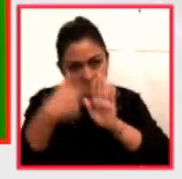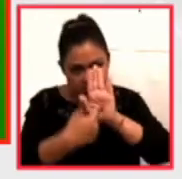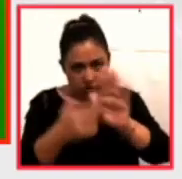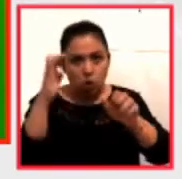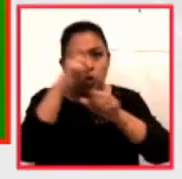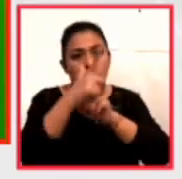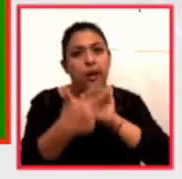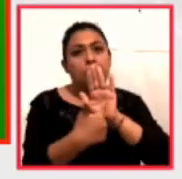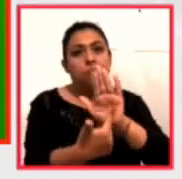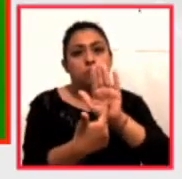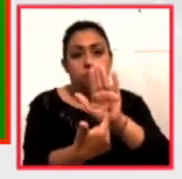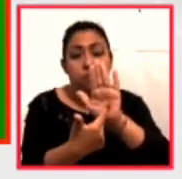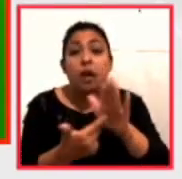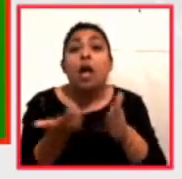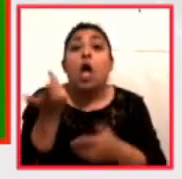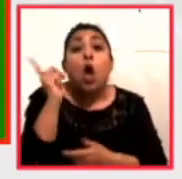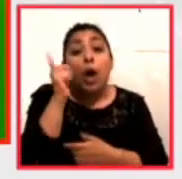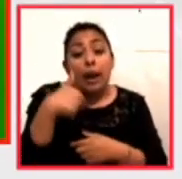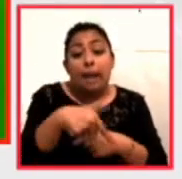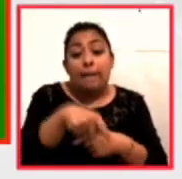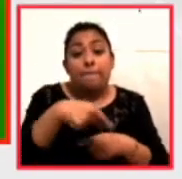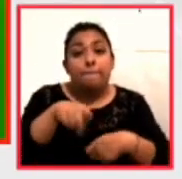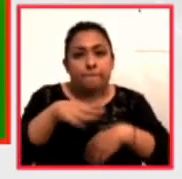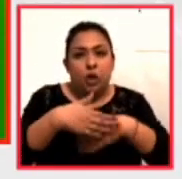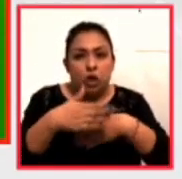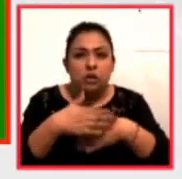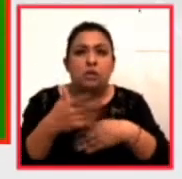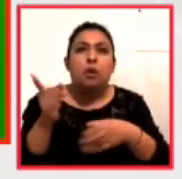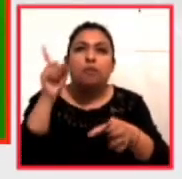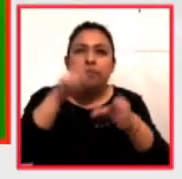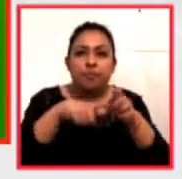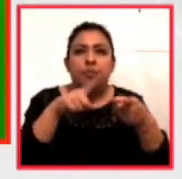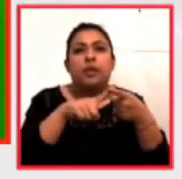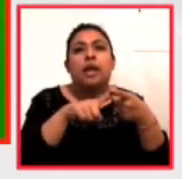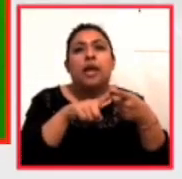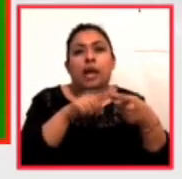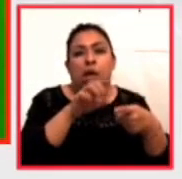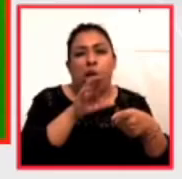cultural. Y se espera que en breve se sumen las ciudades de Bogotá y Barcelona.